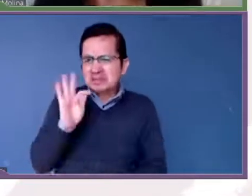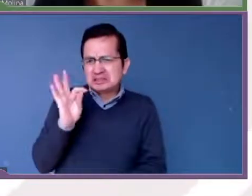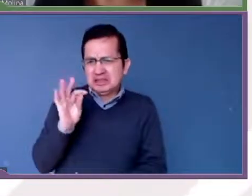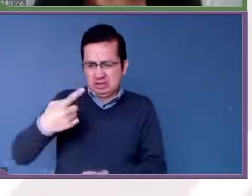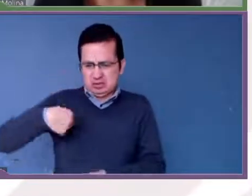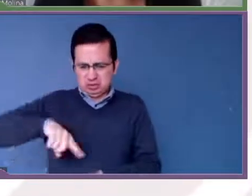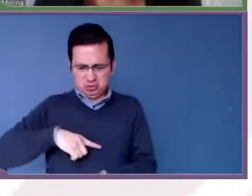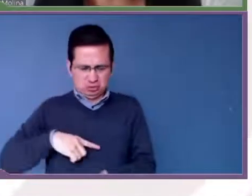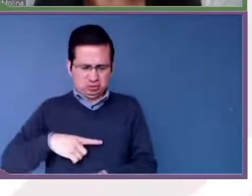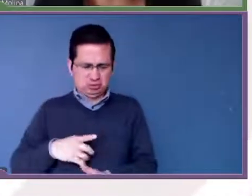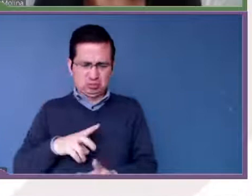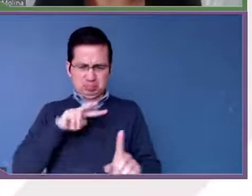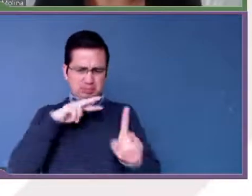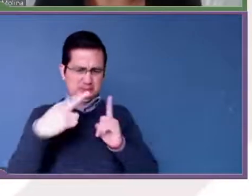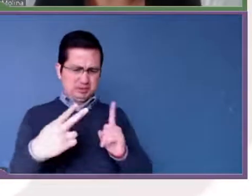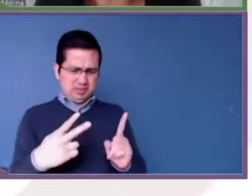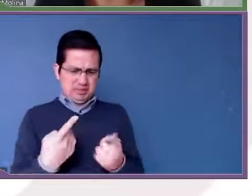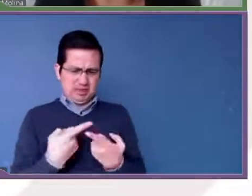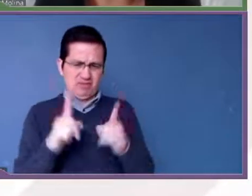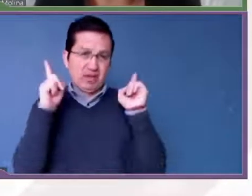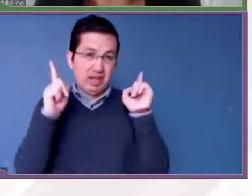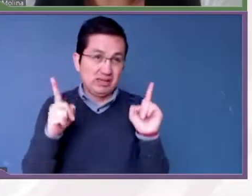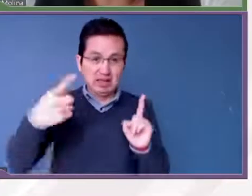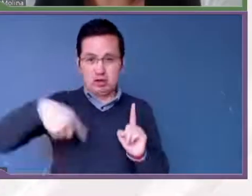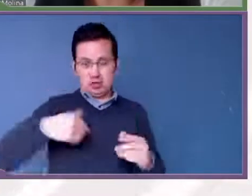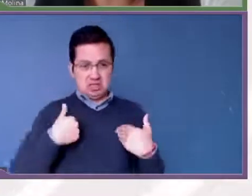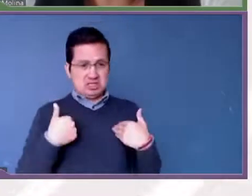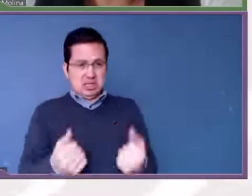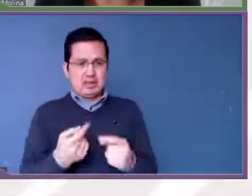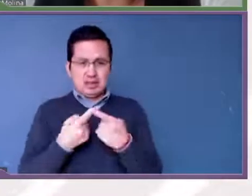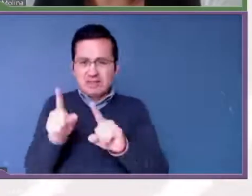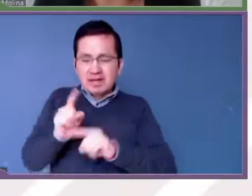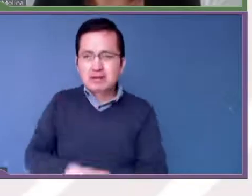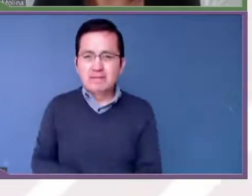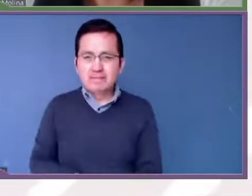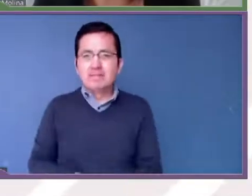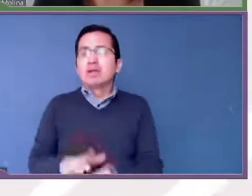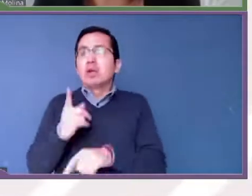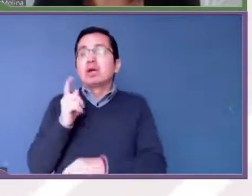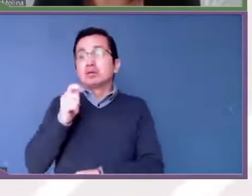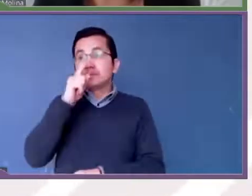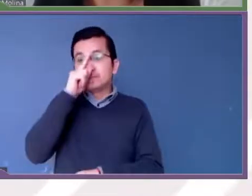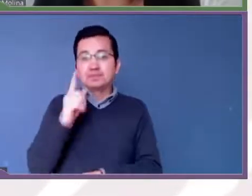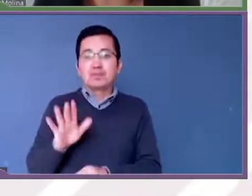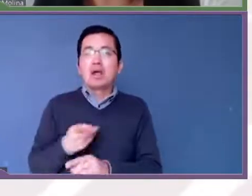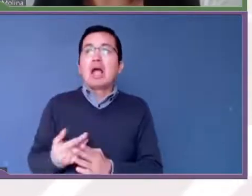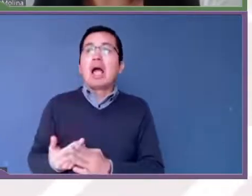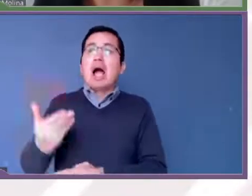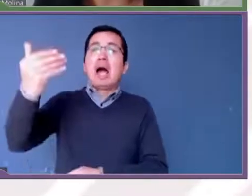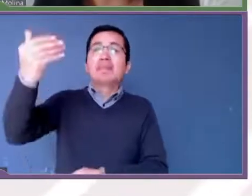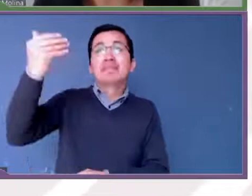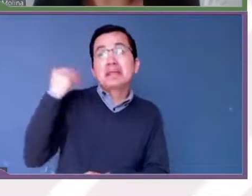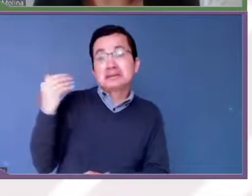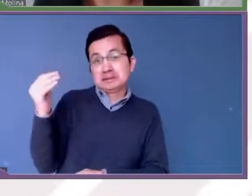que se trasladaba las prácticas discriminatorias a las personas indígenas por considerarlas